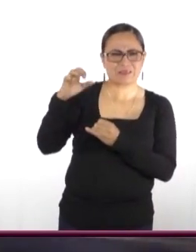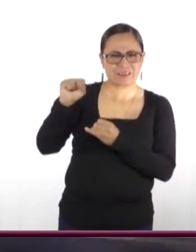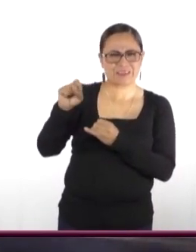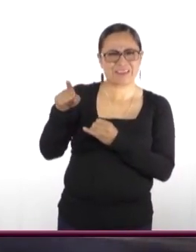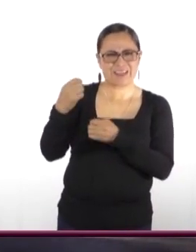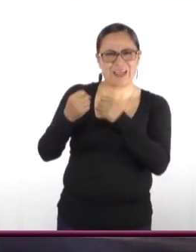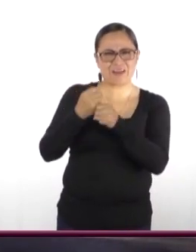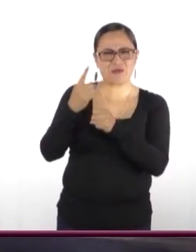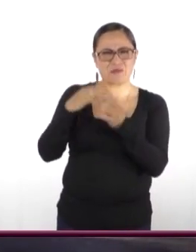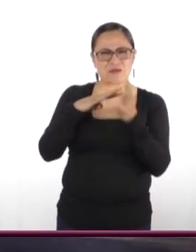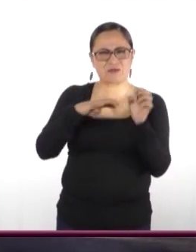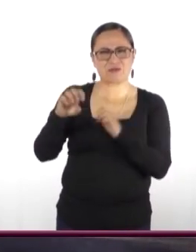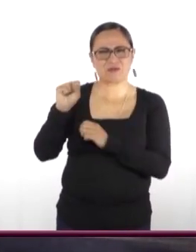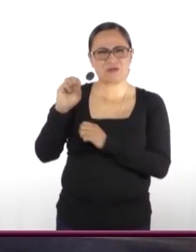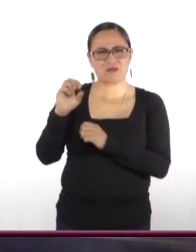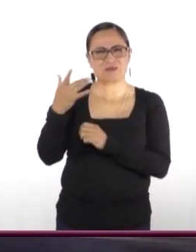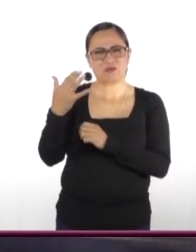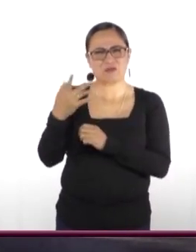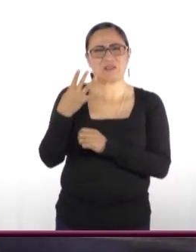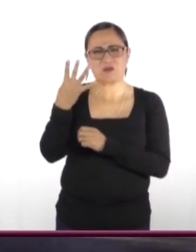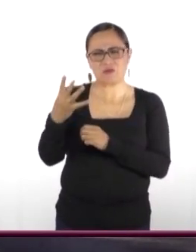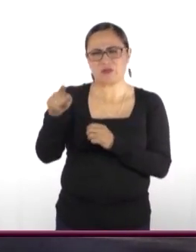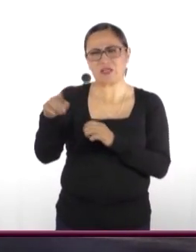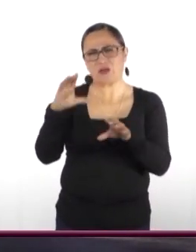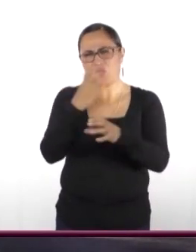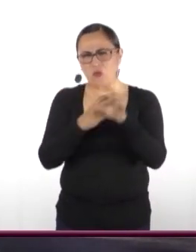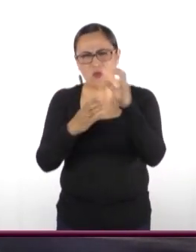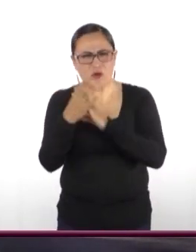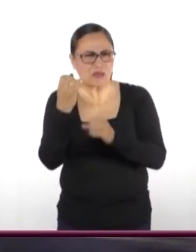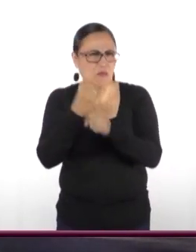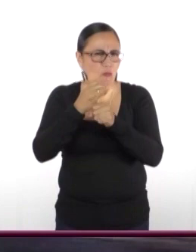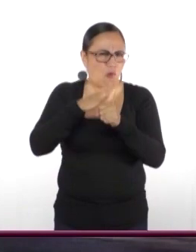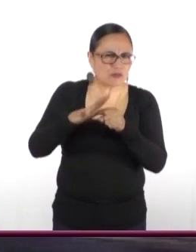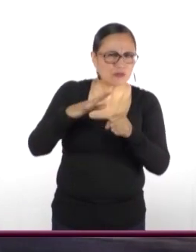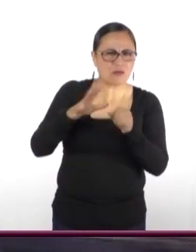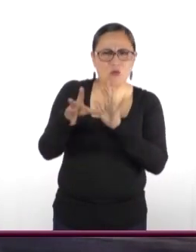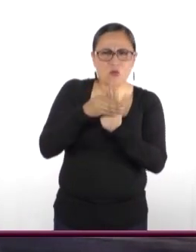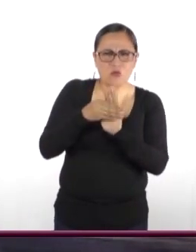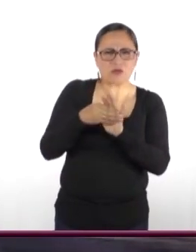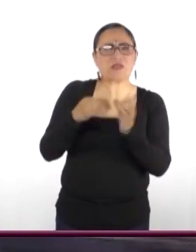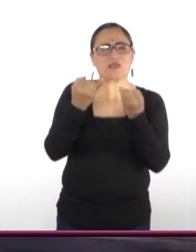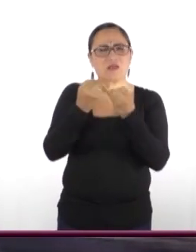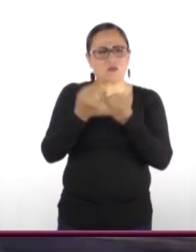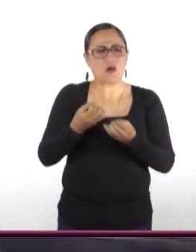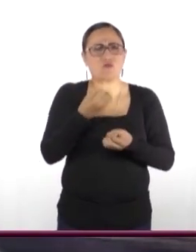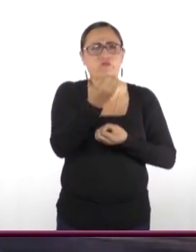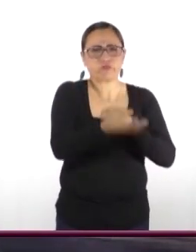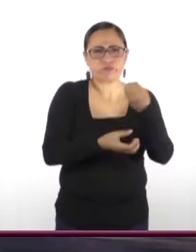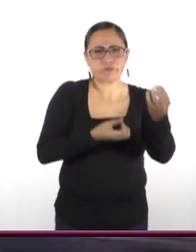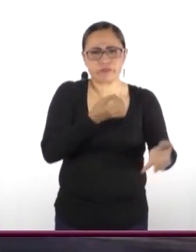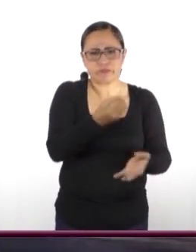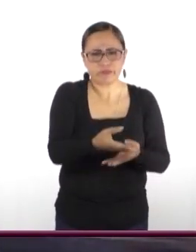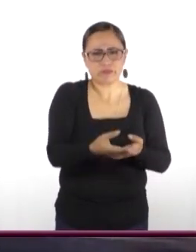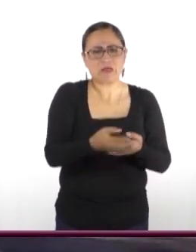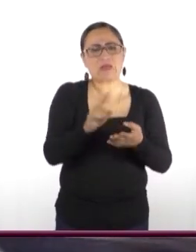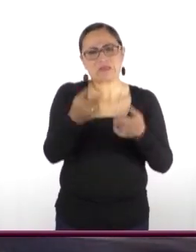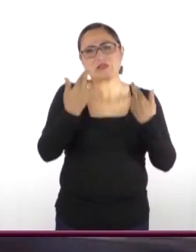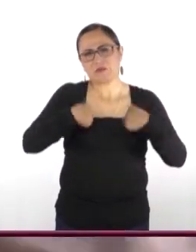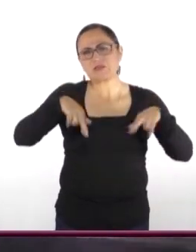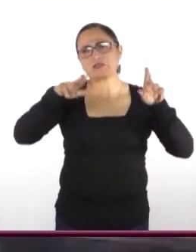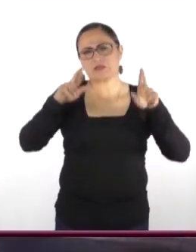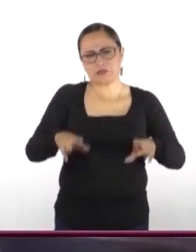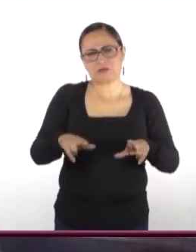que conoció en 1954 para crear estos objetos imposibles. Y después ellos le mandaron a Escher sus